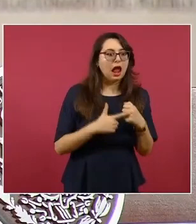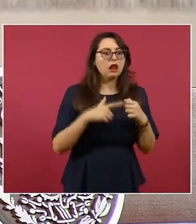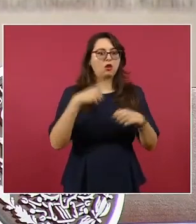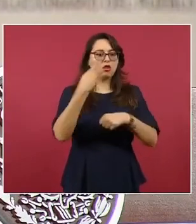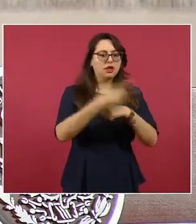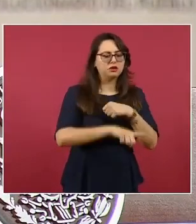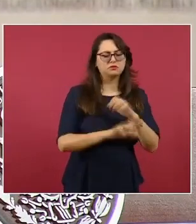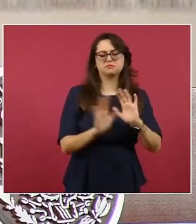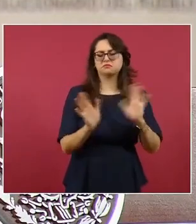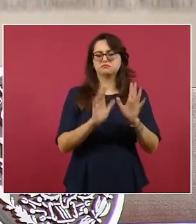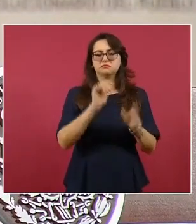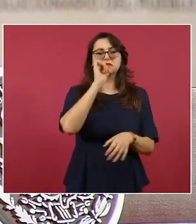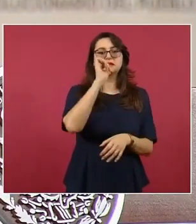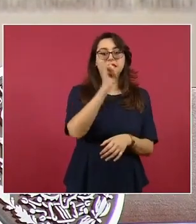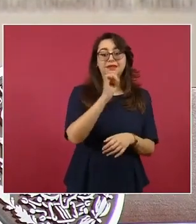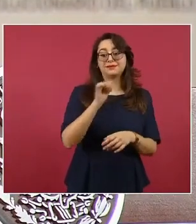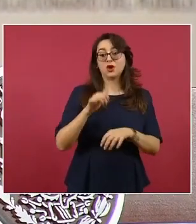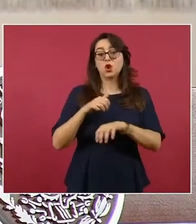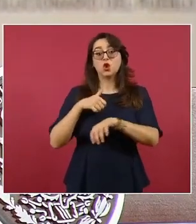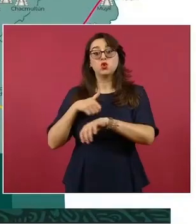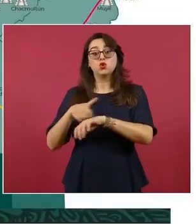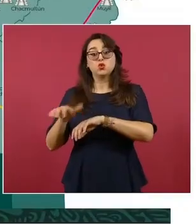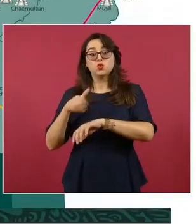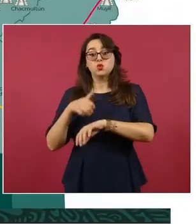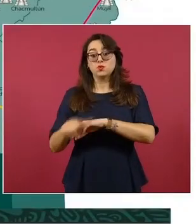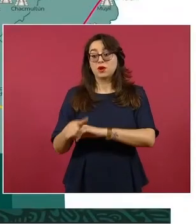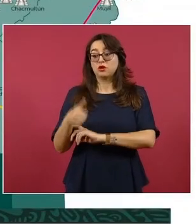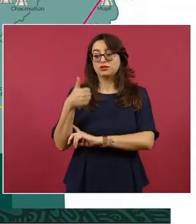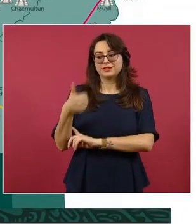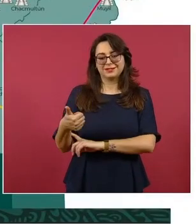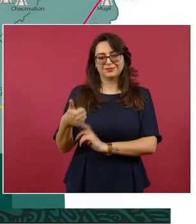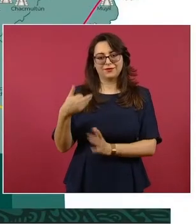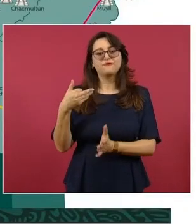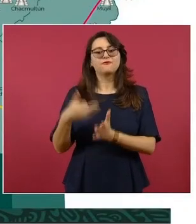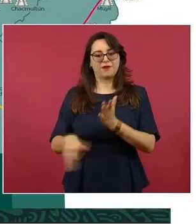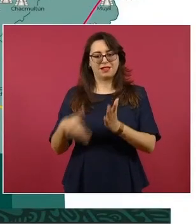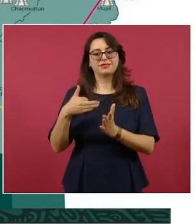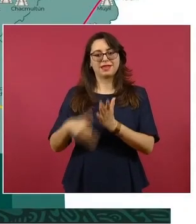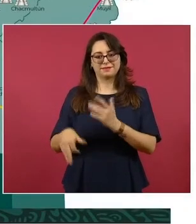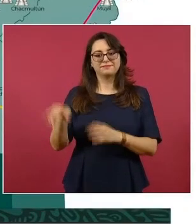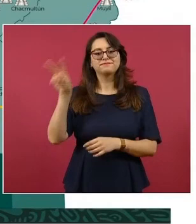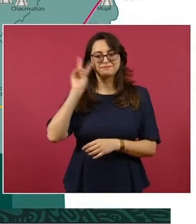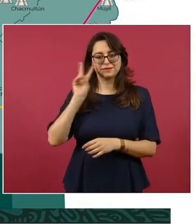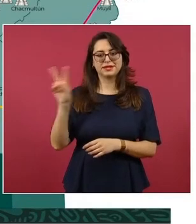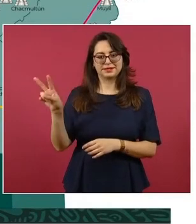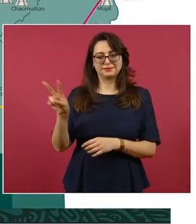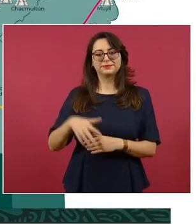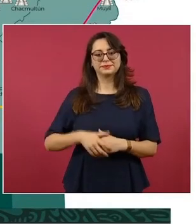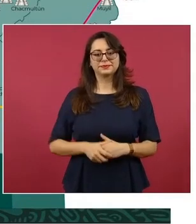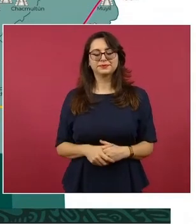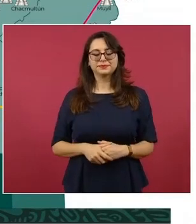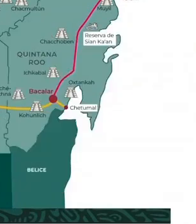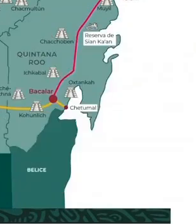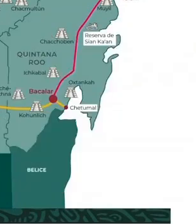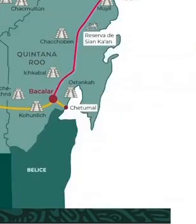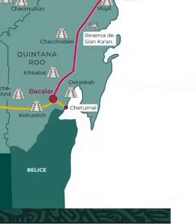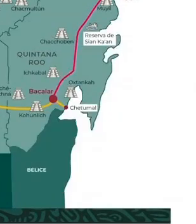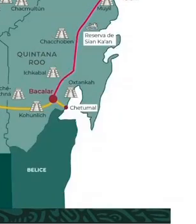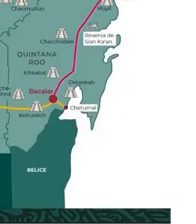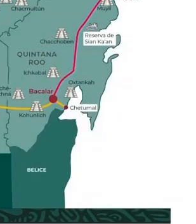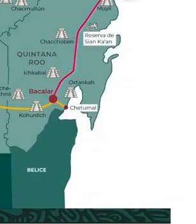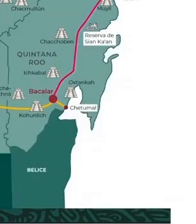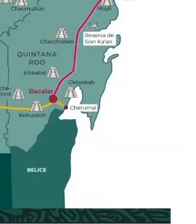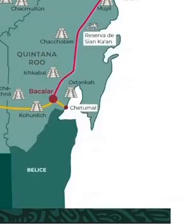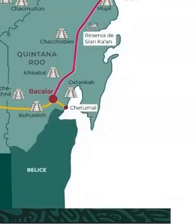el tramo 6 tenemos todavía algo menos del 3 por ciento de áreas que tenemos que trabajar